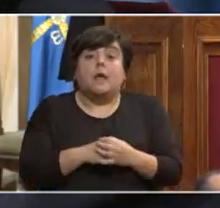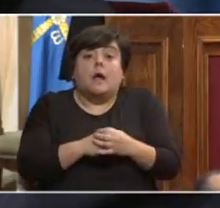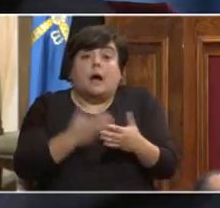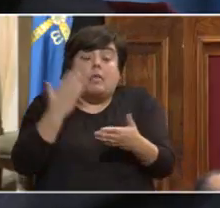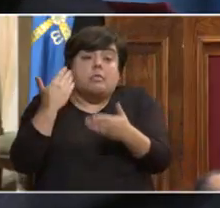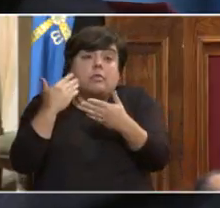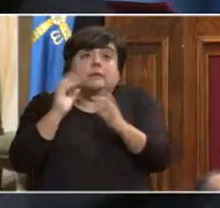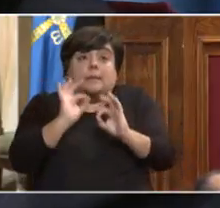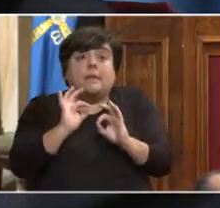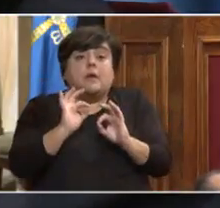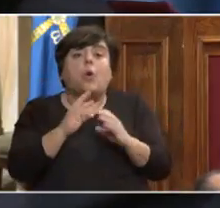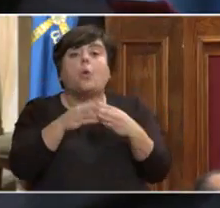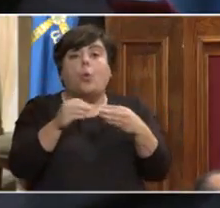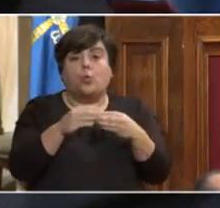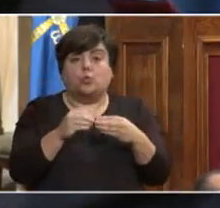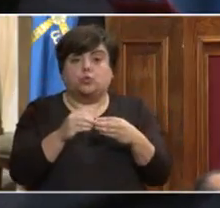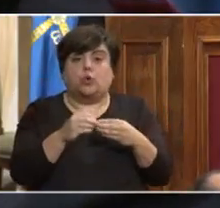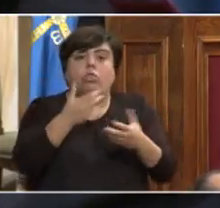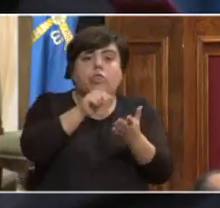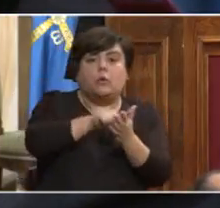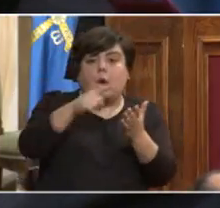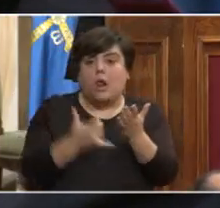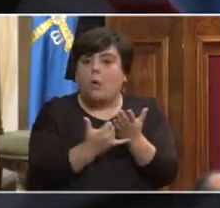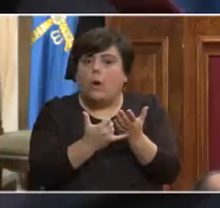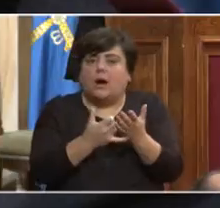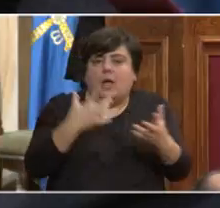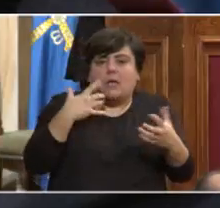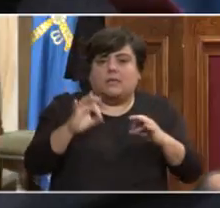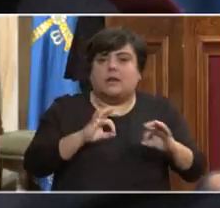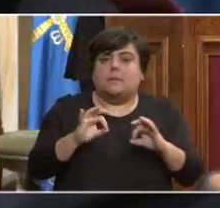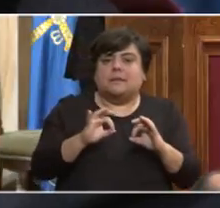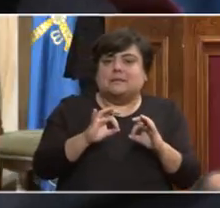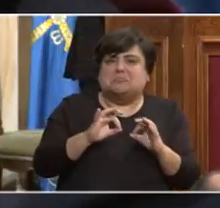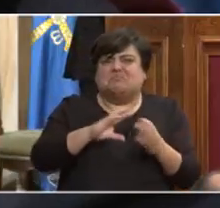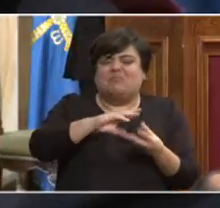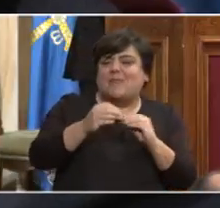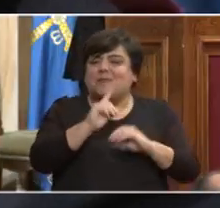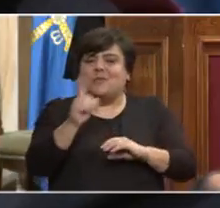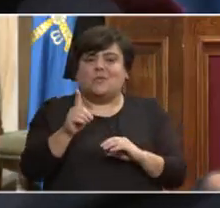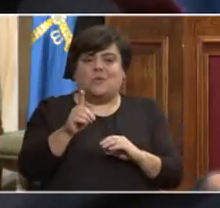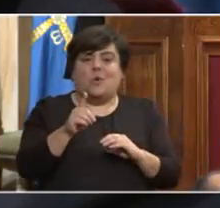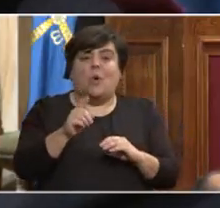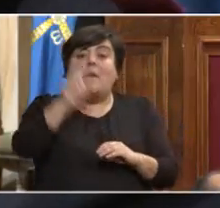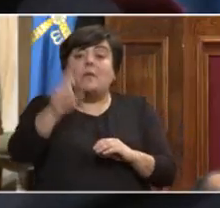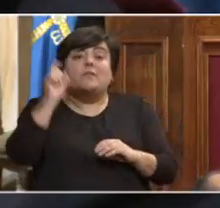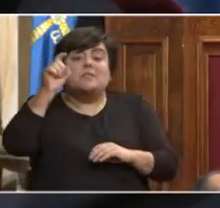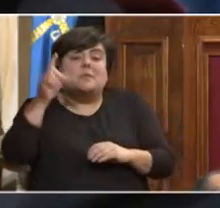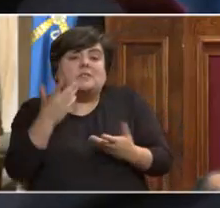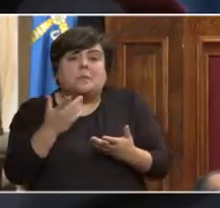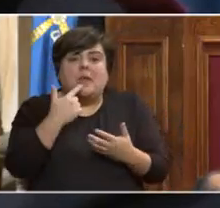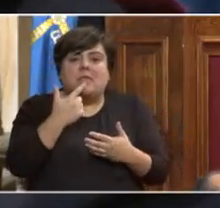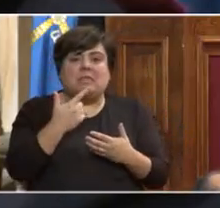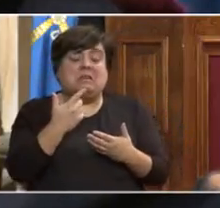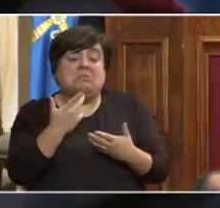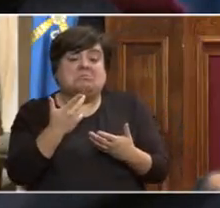Hace uso de un lenguaje dramático no complicado y adecuado a los personajes y a las situaciones. Mastropiero rehuye del lenguaje culto y